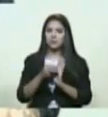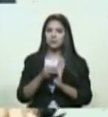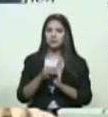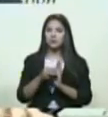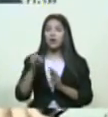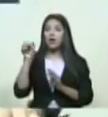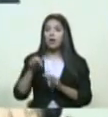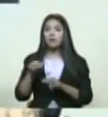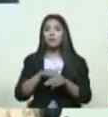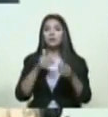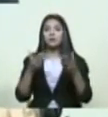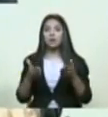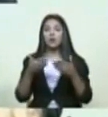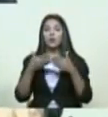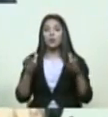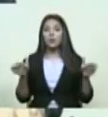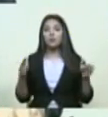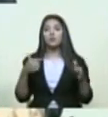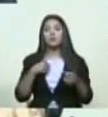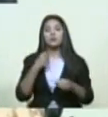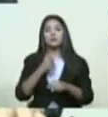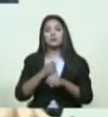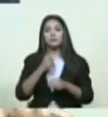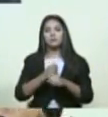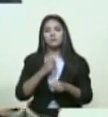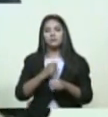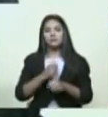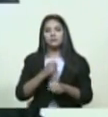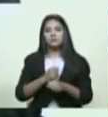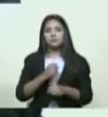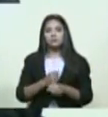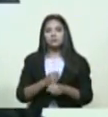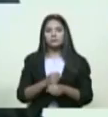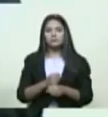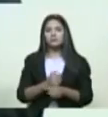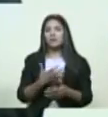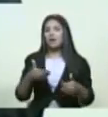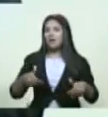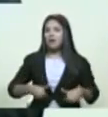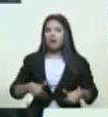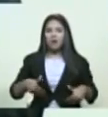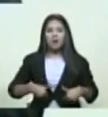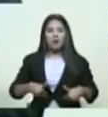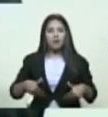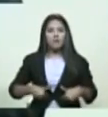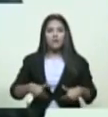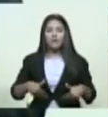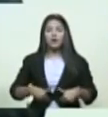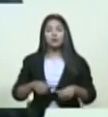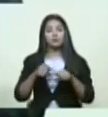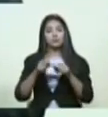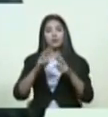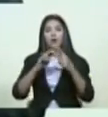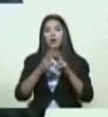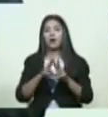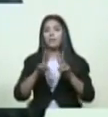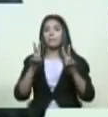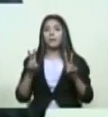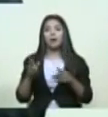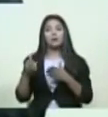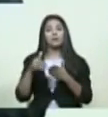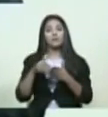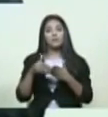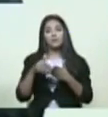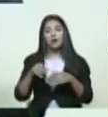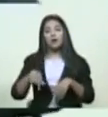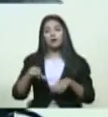Este Ministerio Público, bajo nuestra gestión, va a hacer todo el esfuerzo para restablecer la paz vulnerada en este